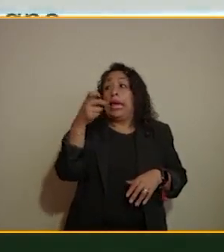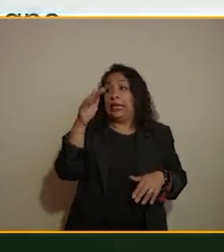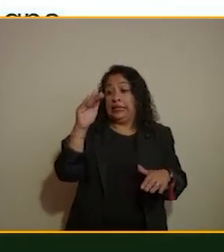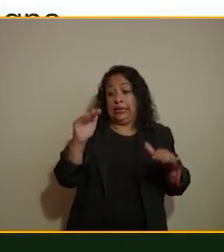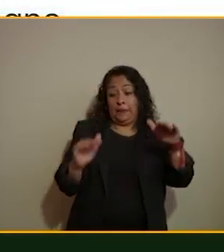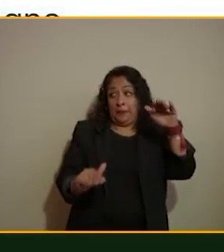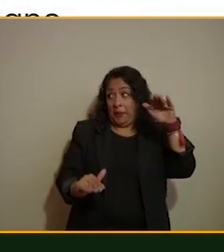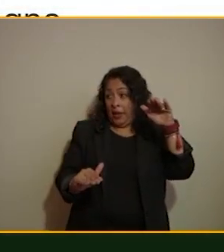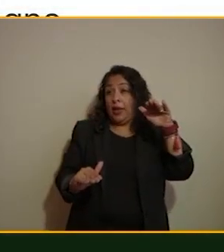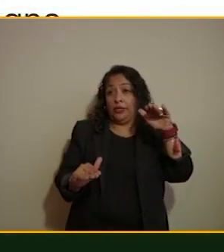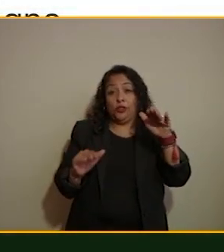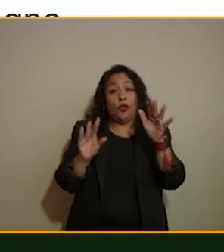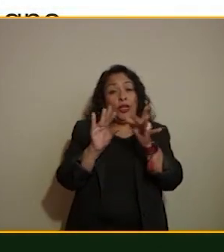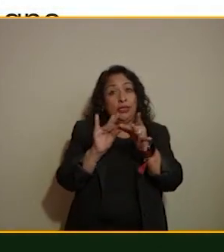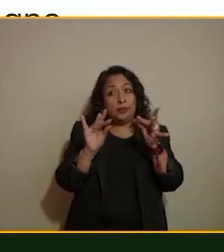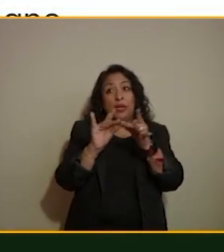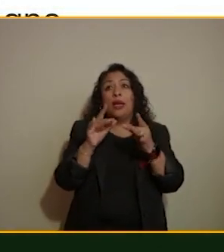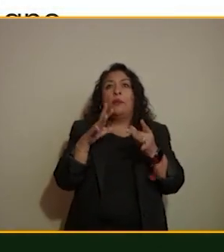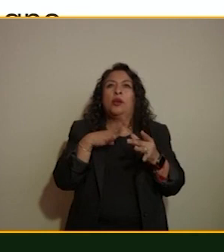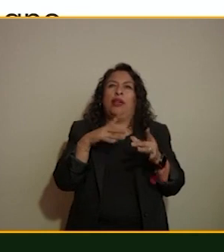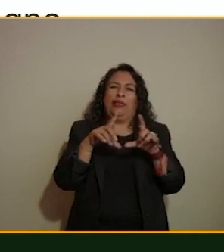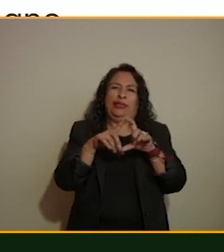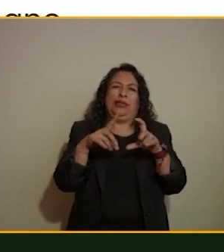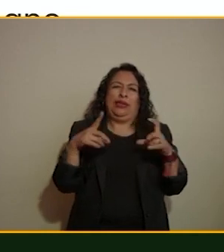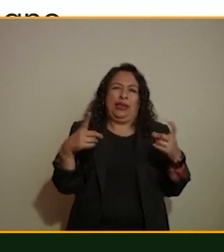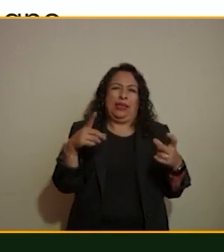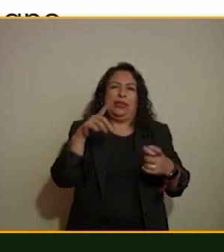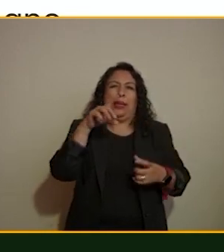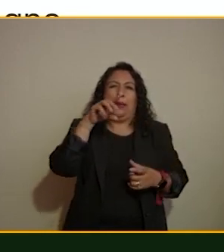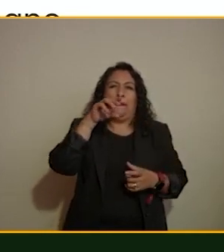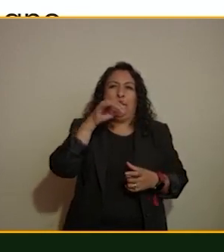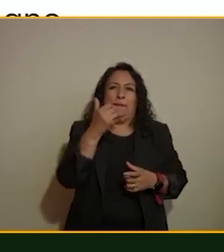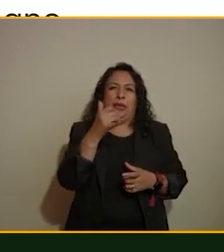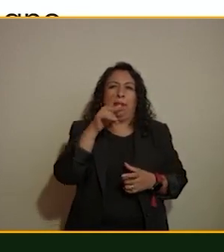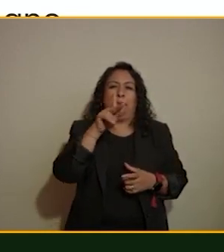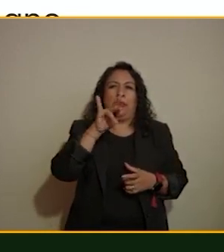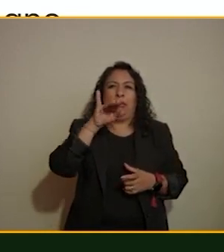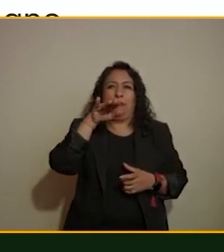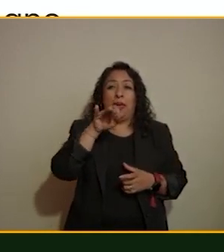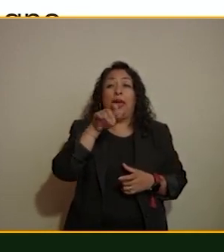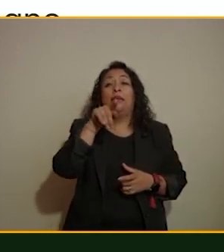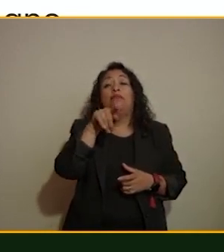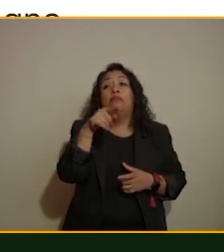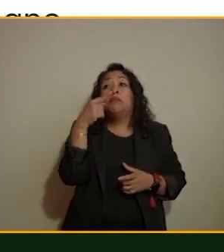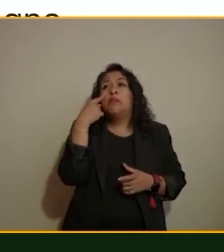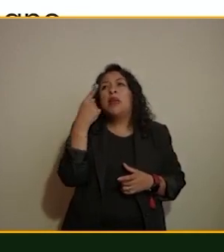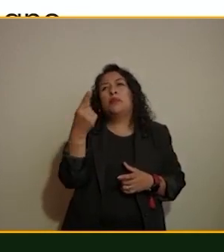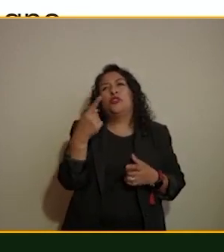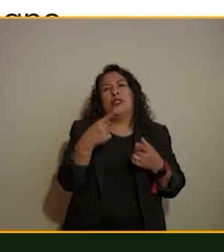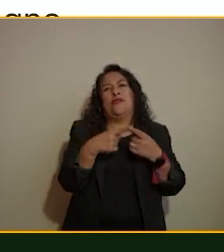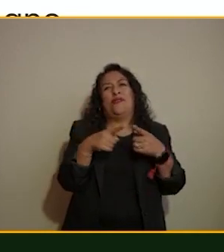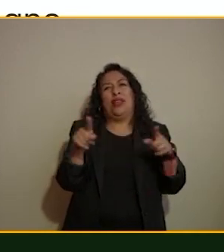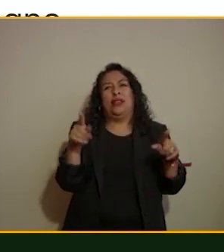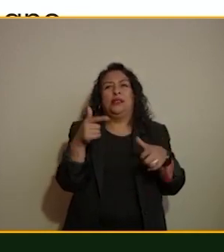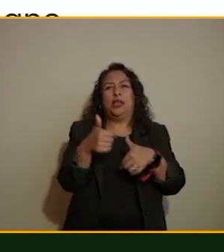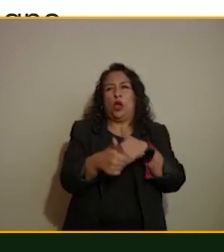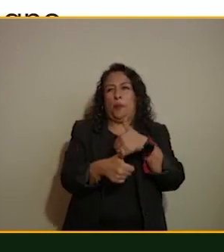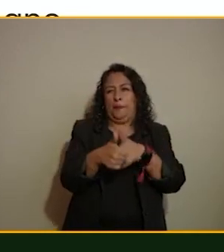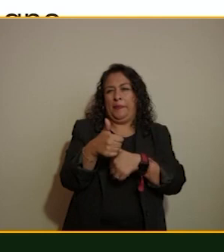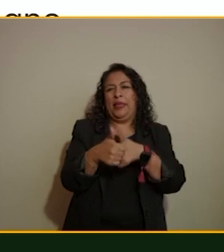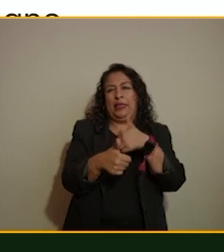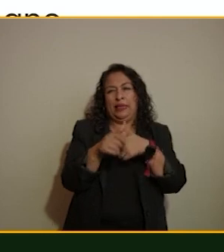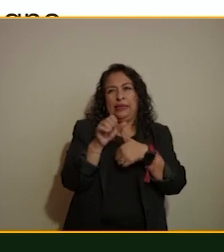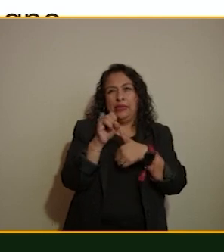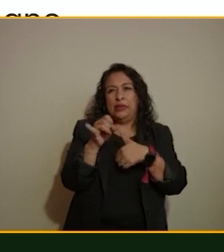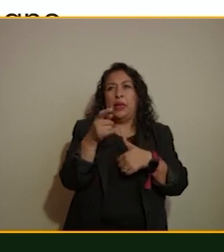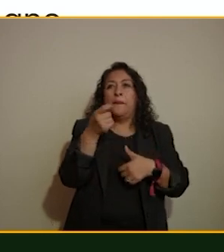que estamos hablando en la gran etiqueta que es MIPYME, estamos hablando de una baja diferenciación competitiva,